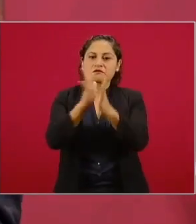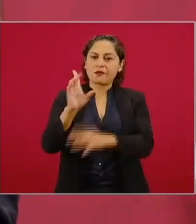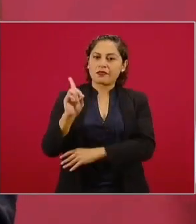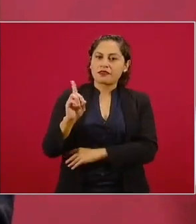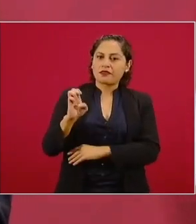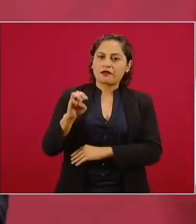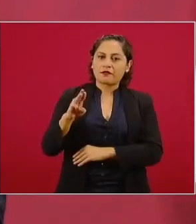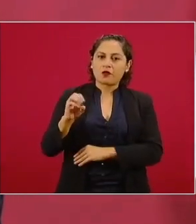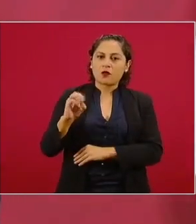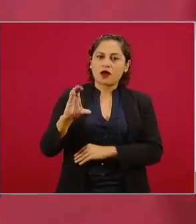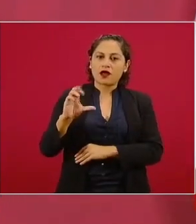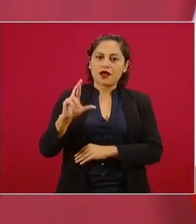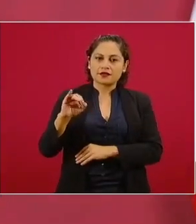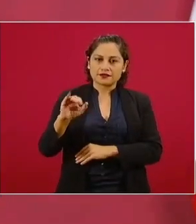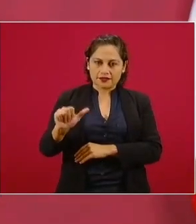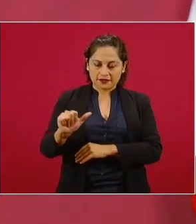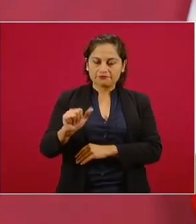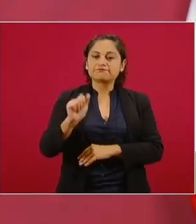apegaron los